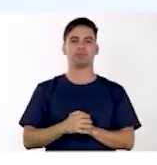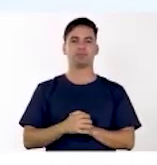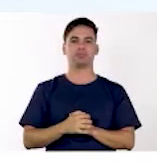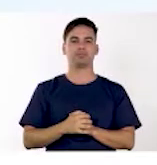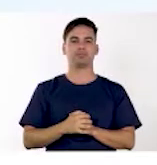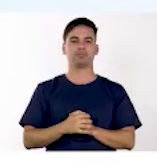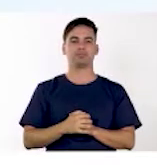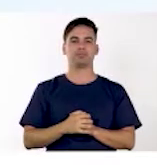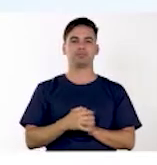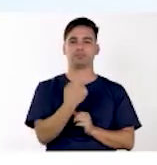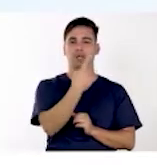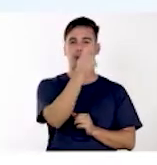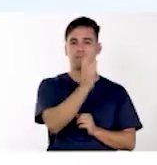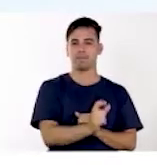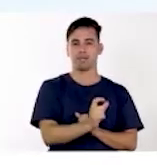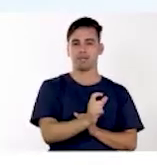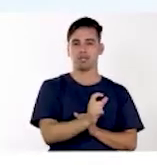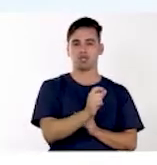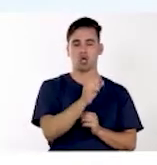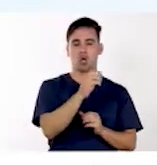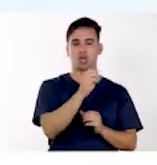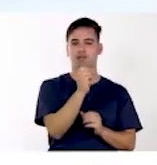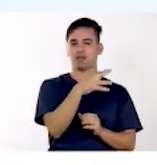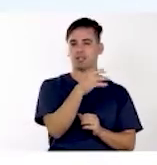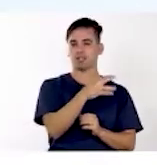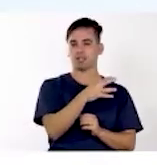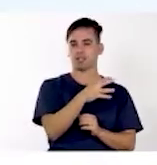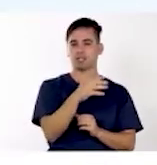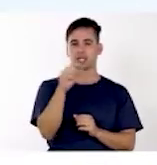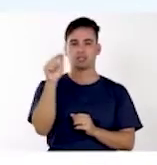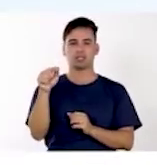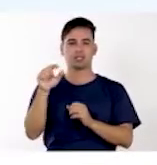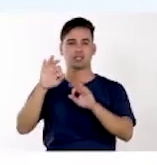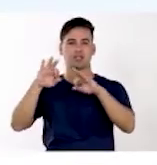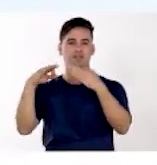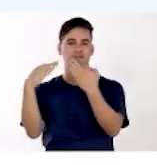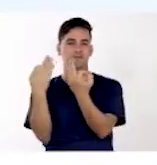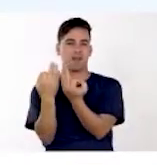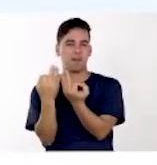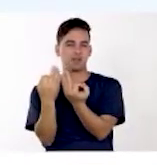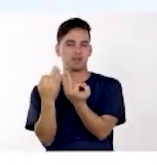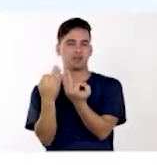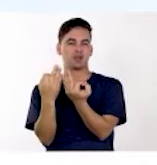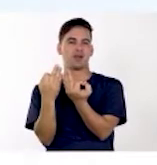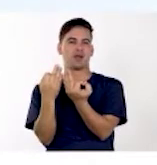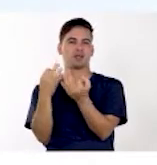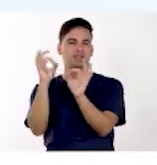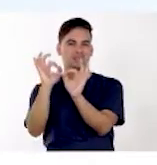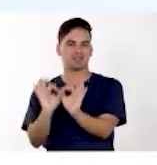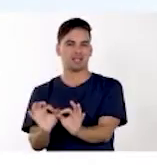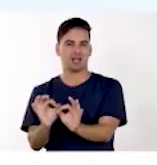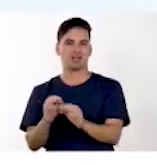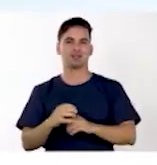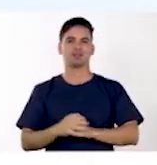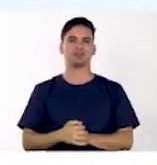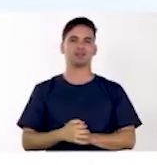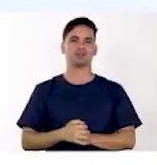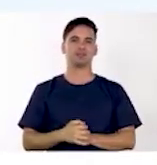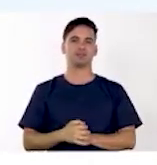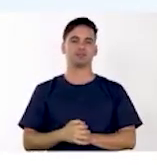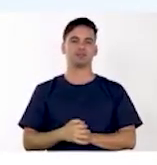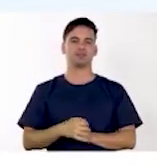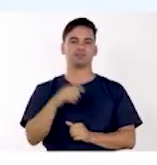la familia. Bien, esta es la realidad, lo otro es la fantasía. La realidad reducida